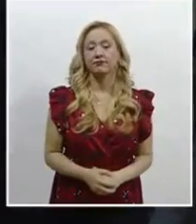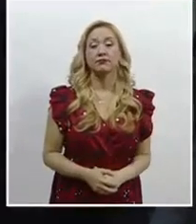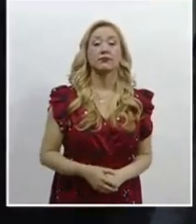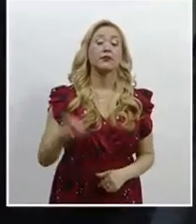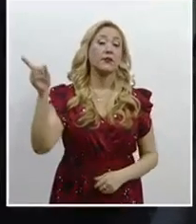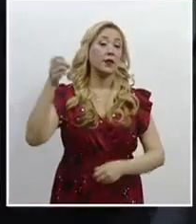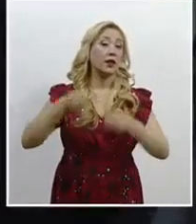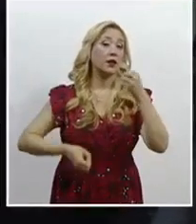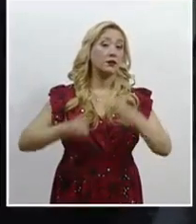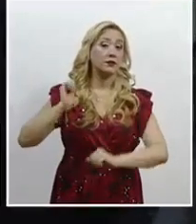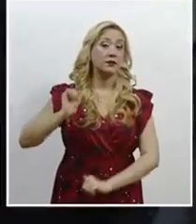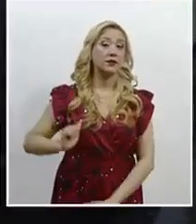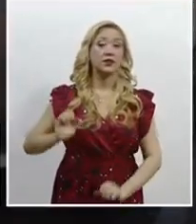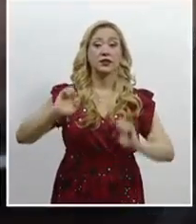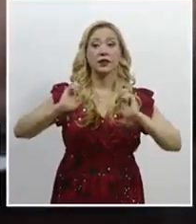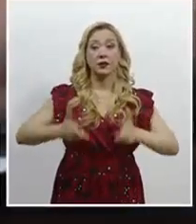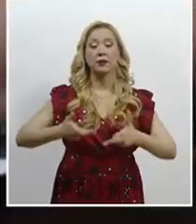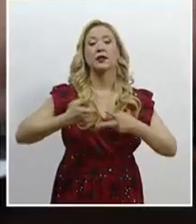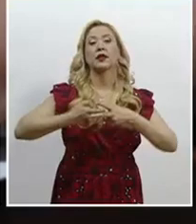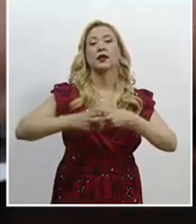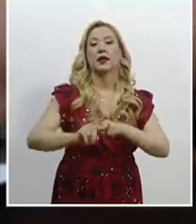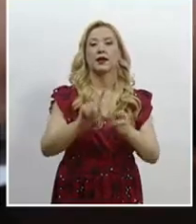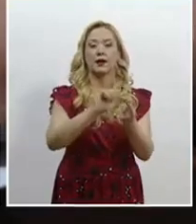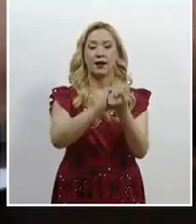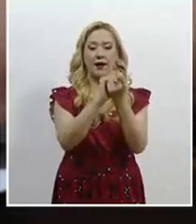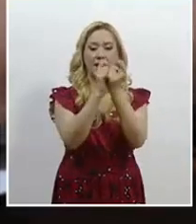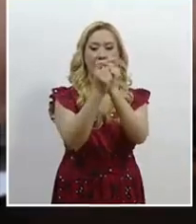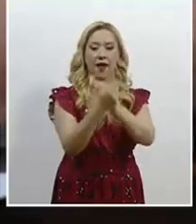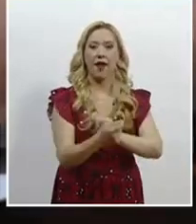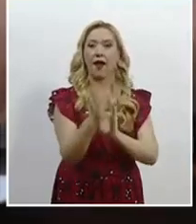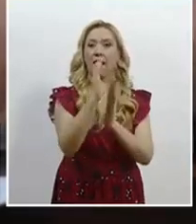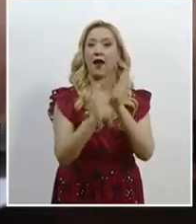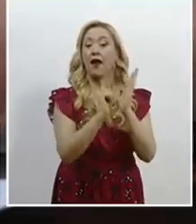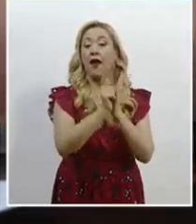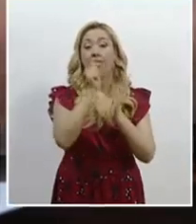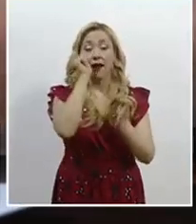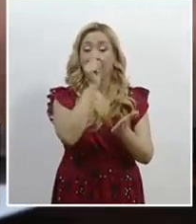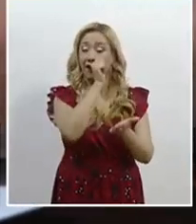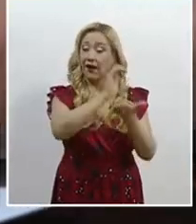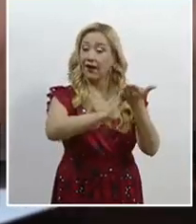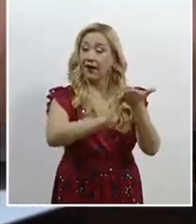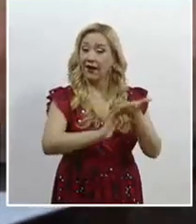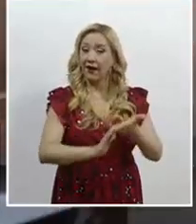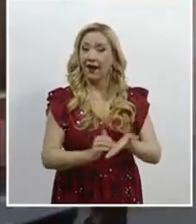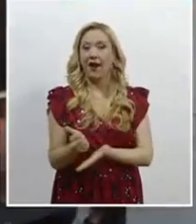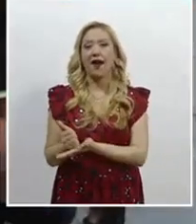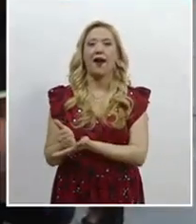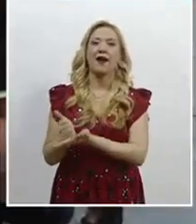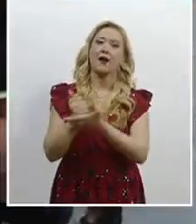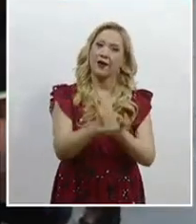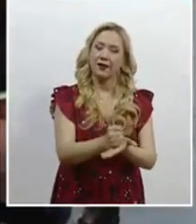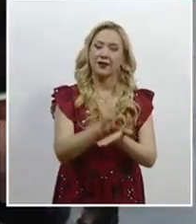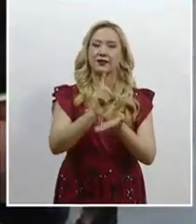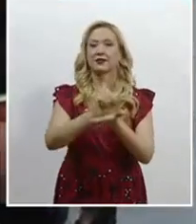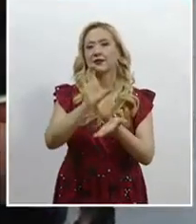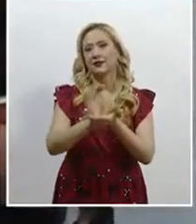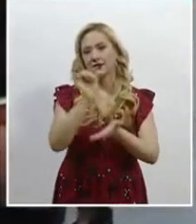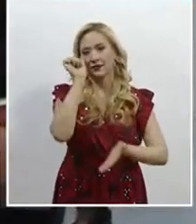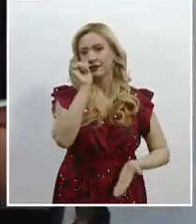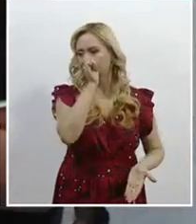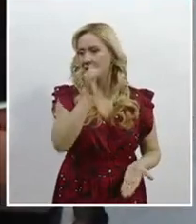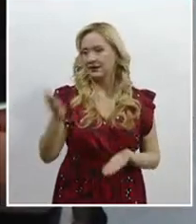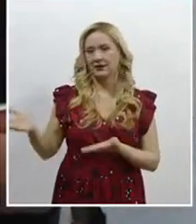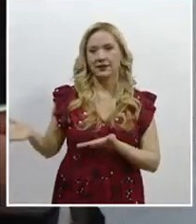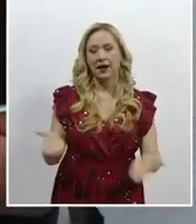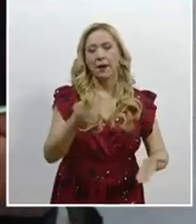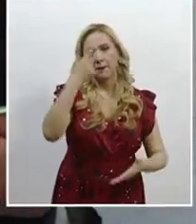de Chiapas inició el proyecto de traducción de la Constitución en sistema braille, con el apoyo de personas con discapacidad visual, para